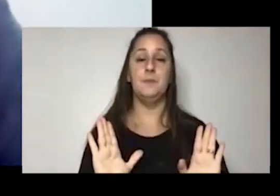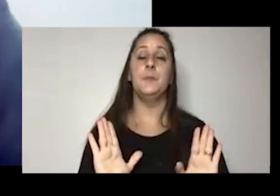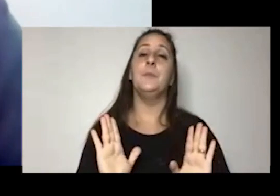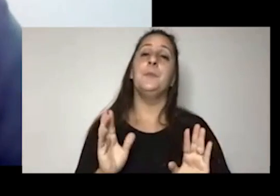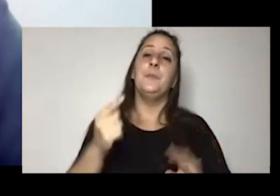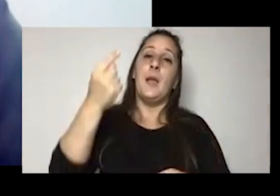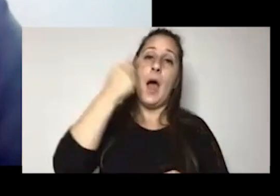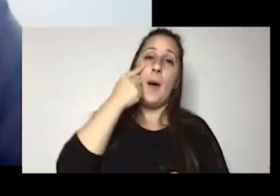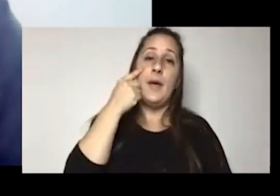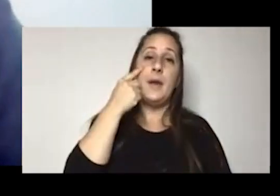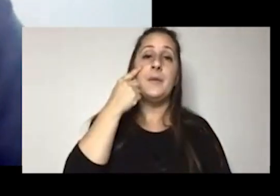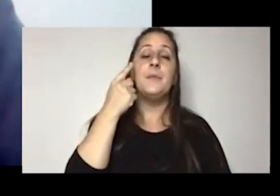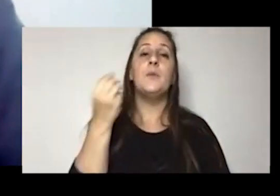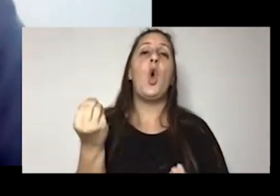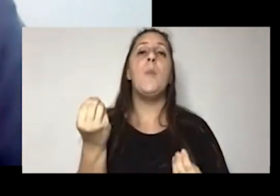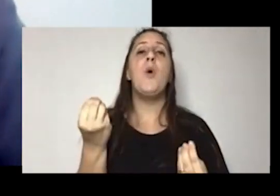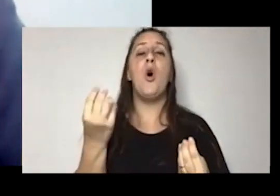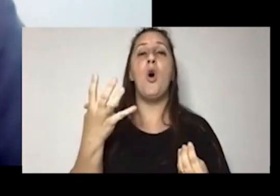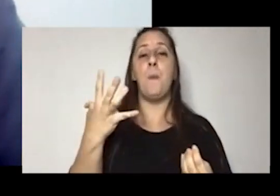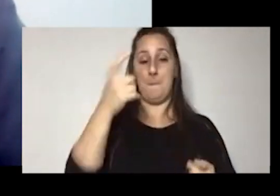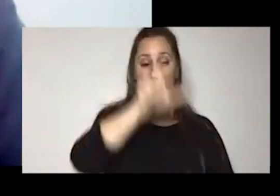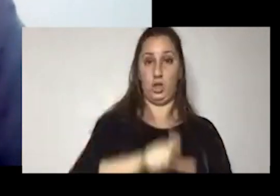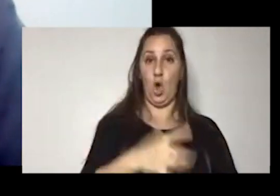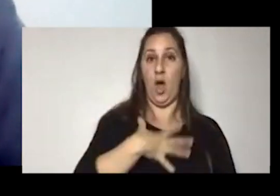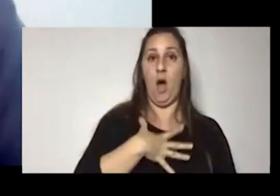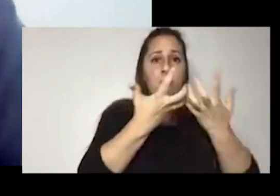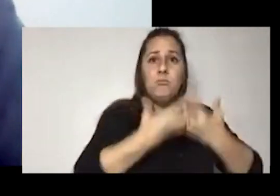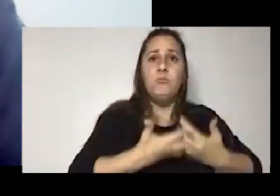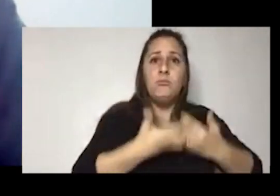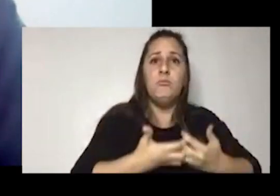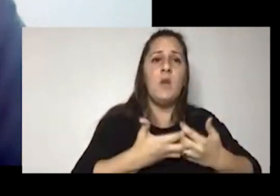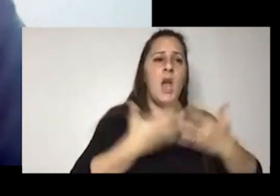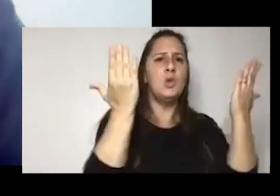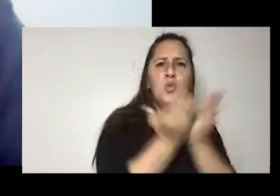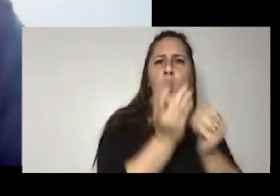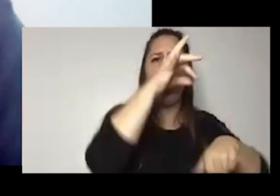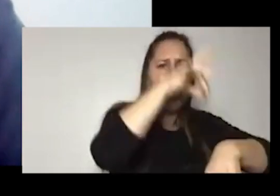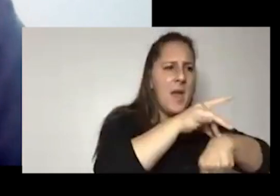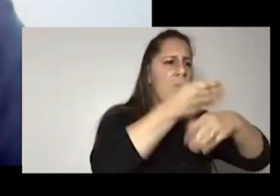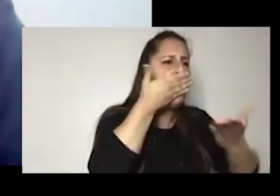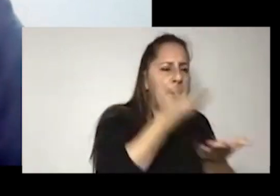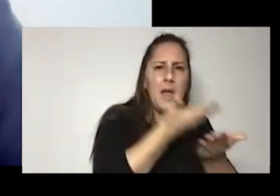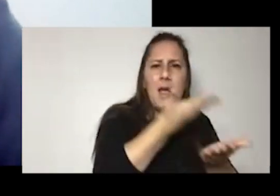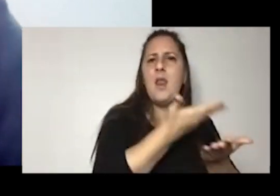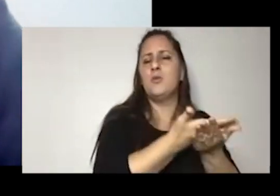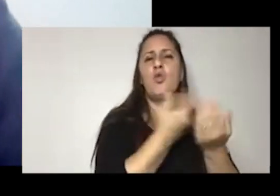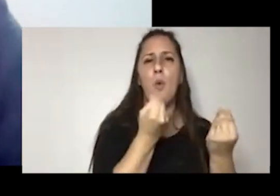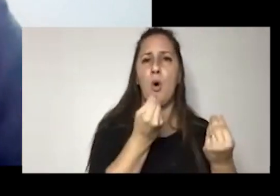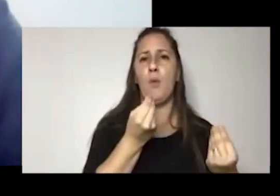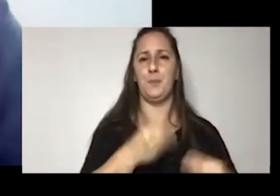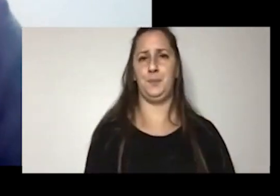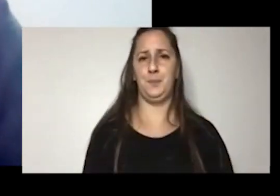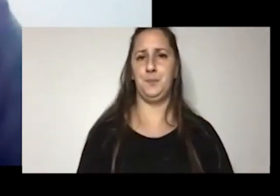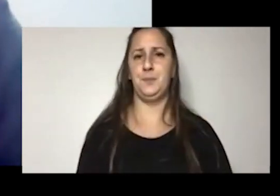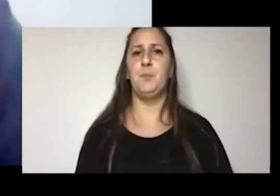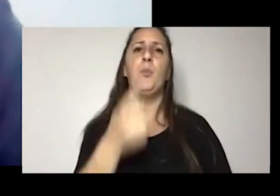cómo es el funcionamiento de la persona en base a sus estudios médicos. Por ejemplo, sería una deficiencia